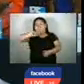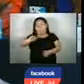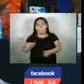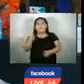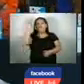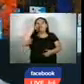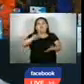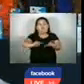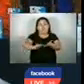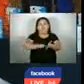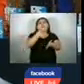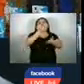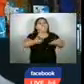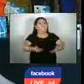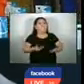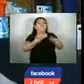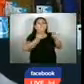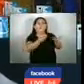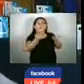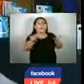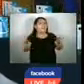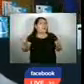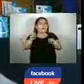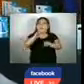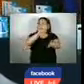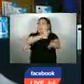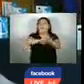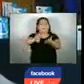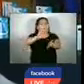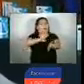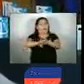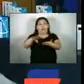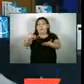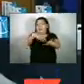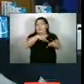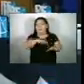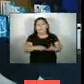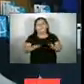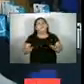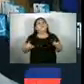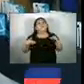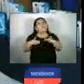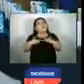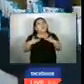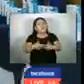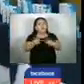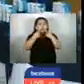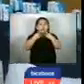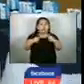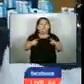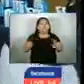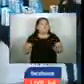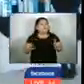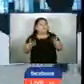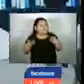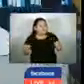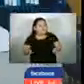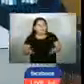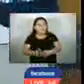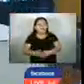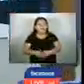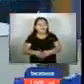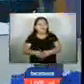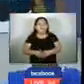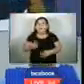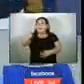en entregar este antiviral de forma gratuita a la población. Además, también se ha mencionado de que ya